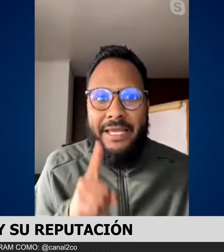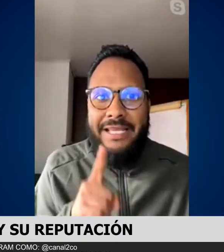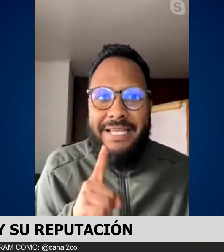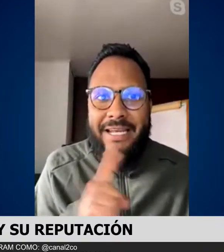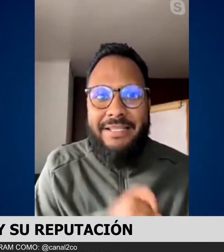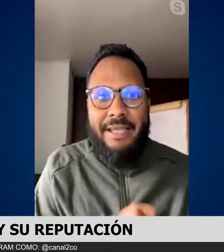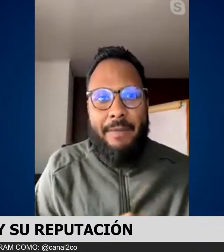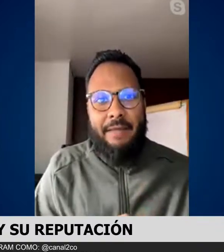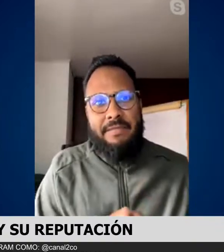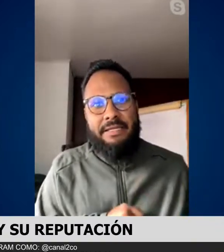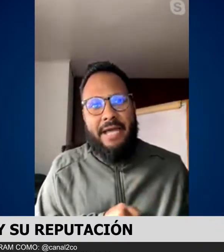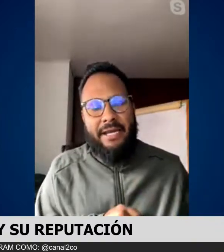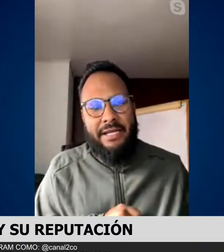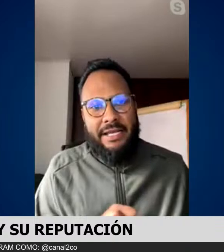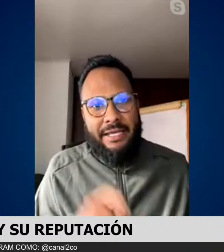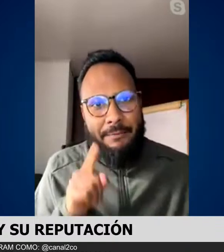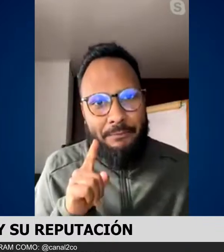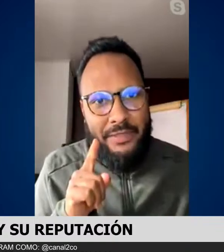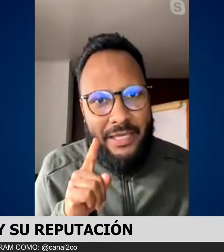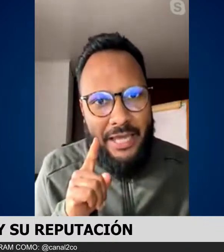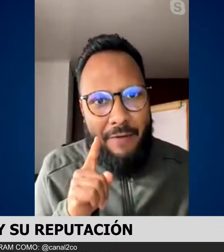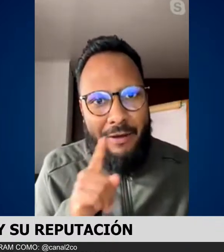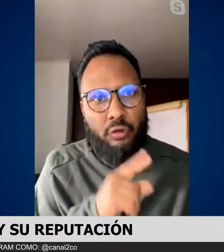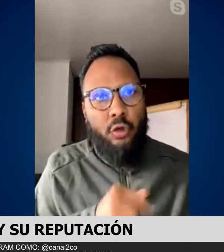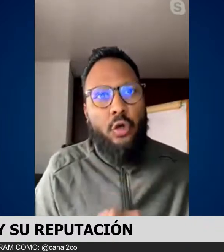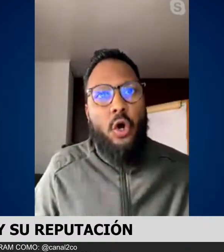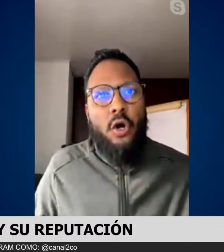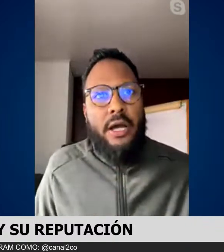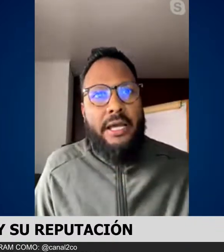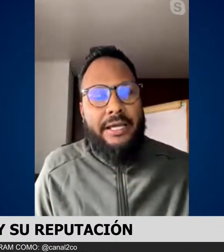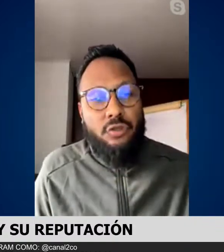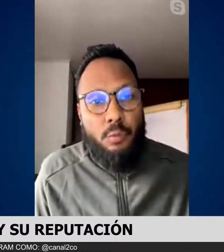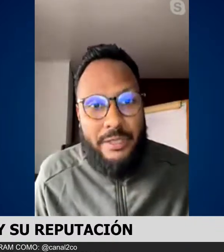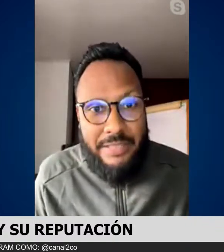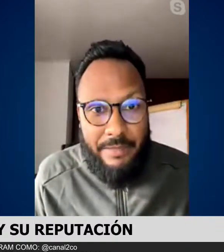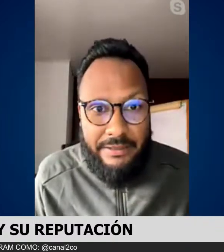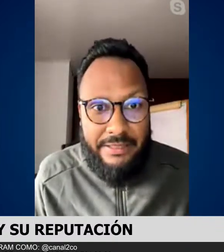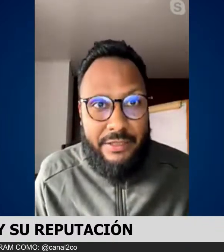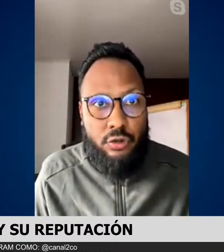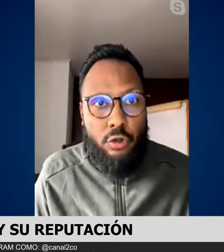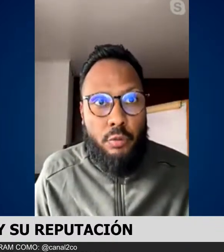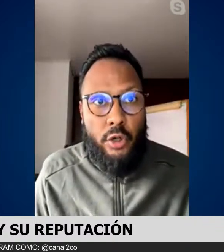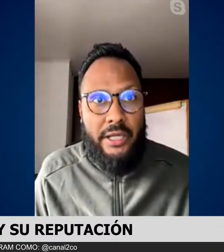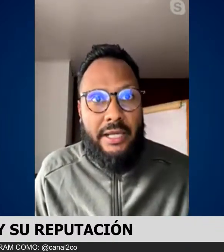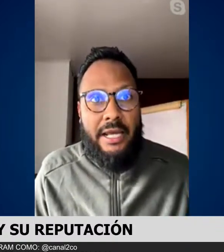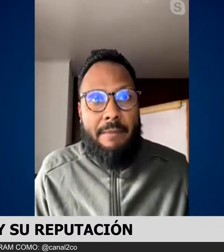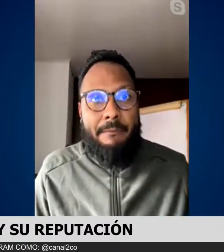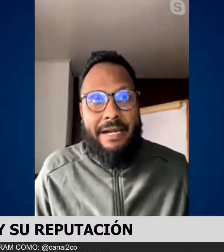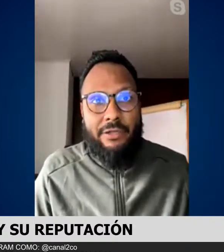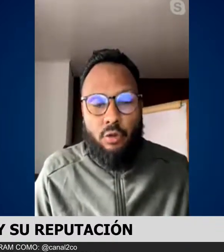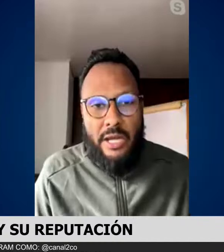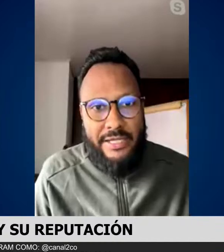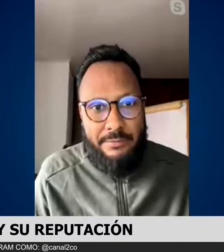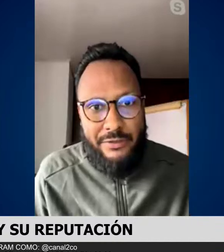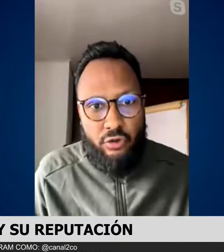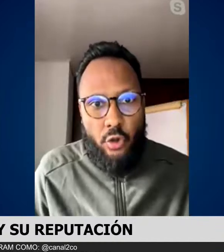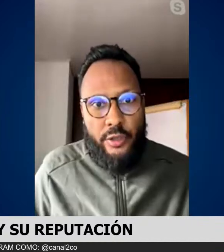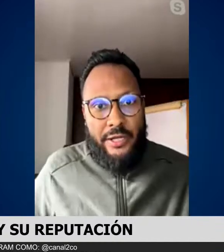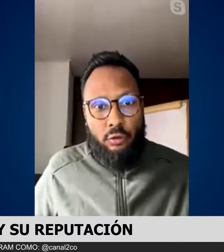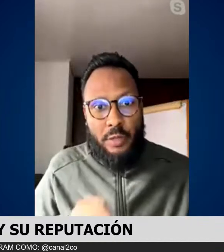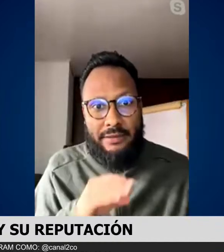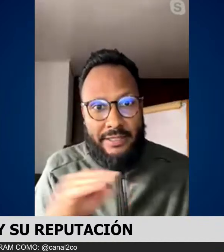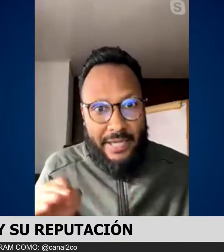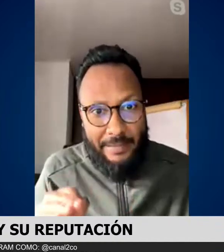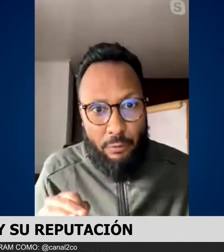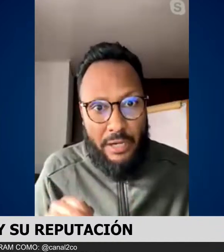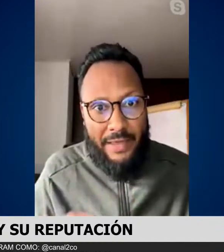entonces esa herencia paramilitar que abandonó supuestamente el señor Borré Barreto, alias